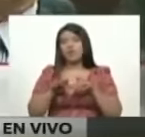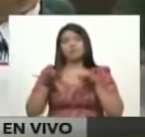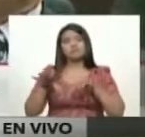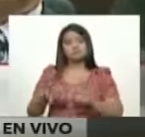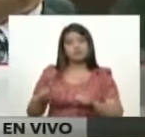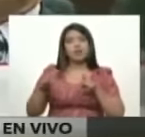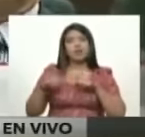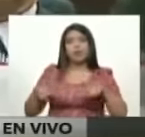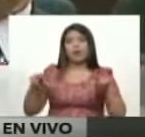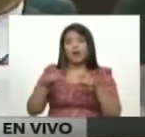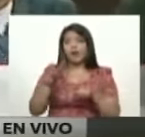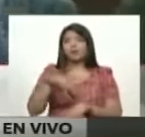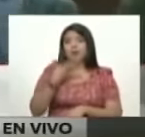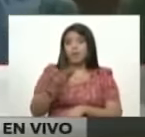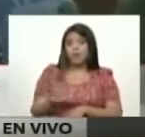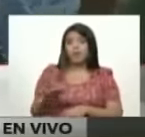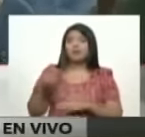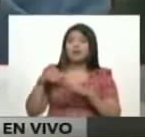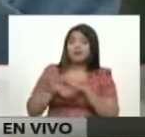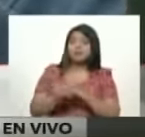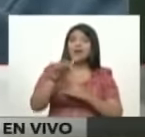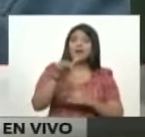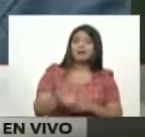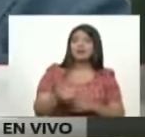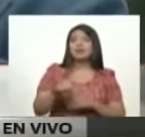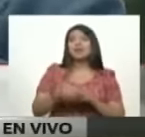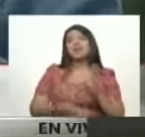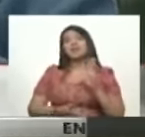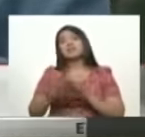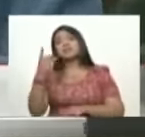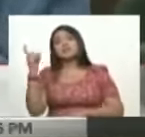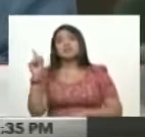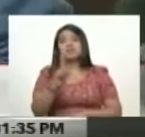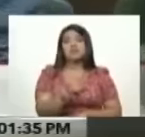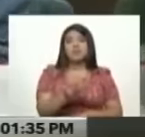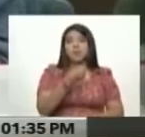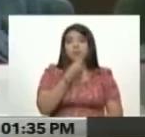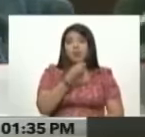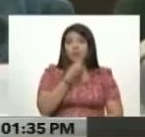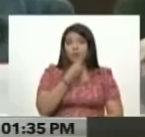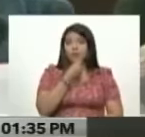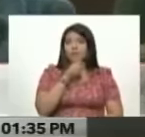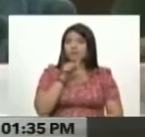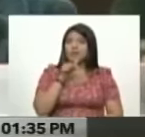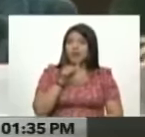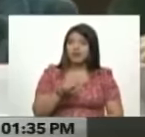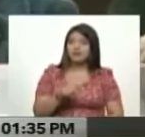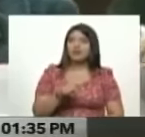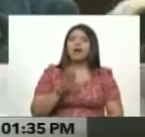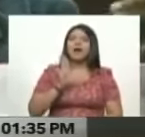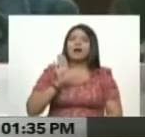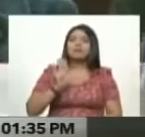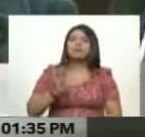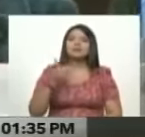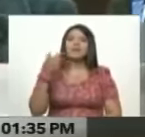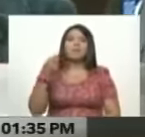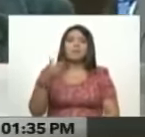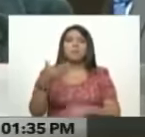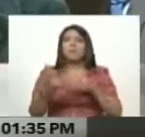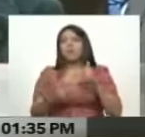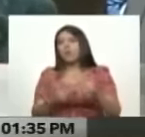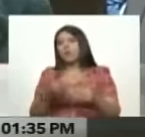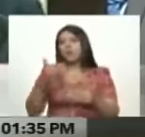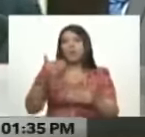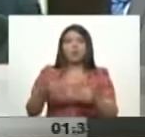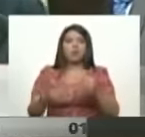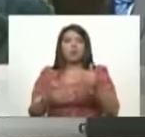que puedan entrar y salir los periodistas de este recinto, así vamos a recuperar cada una de